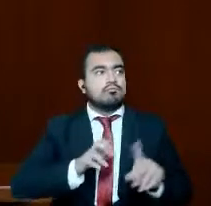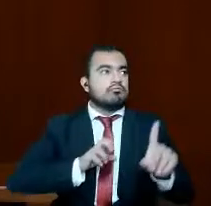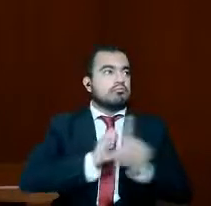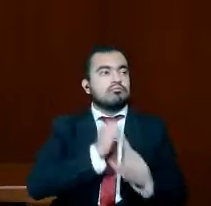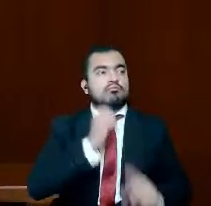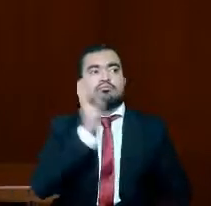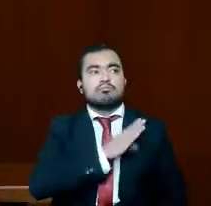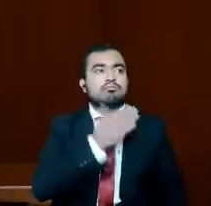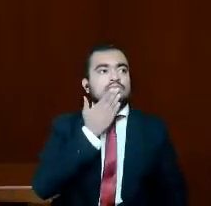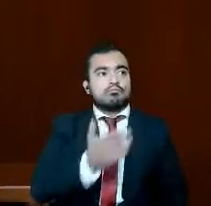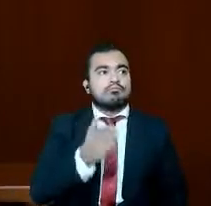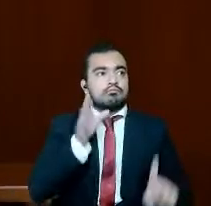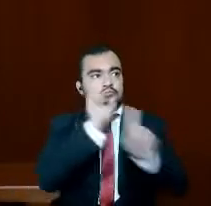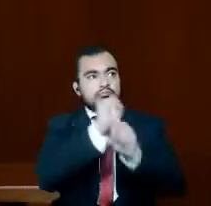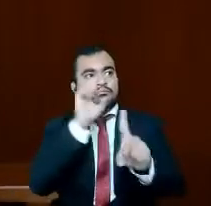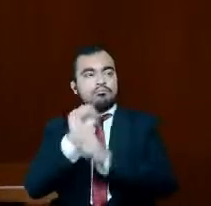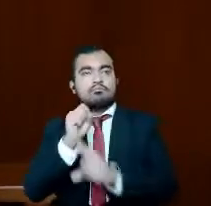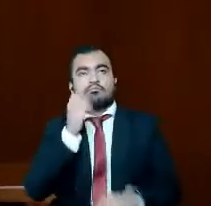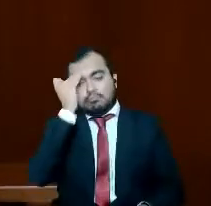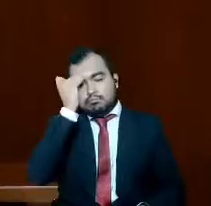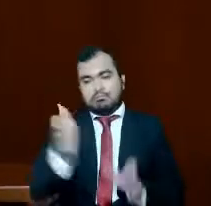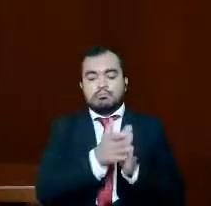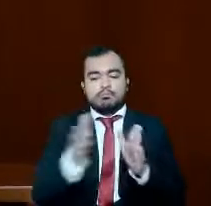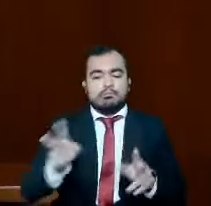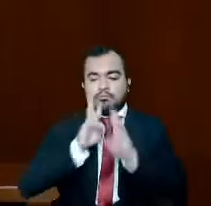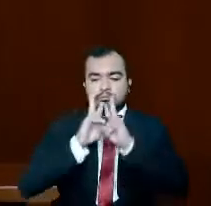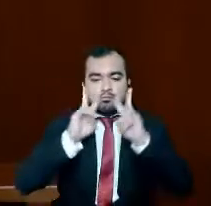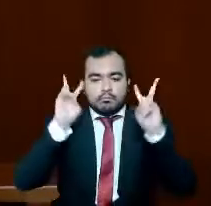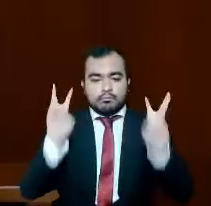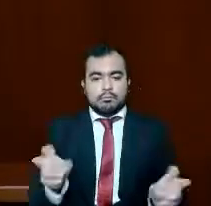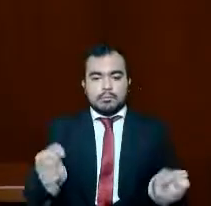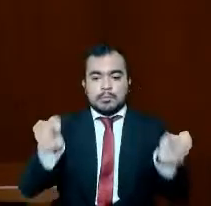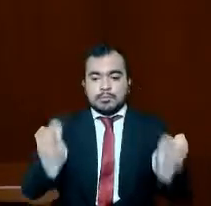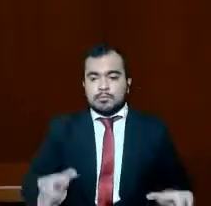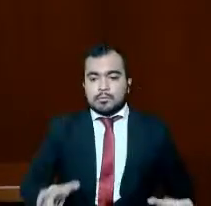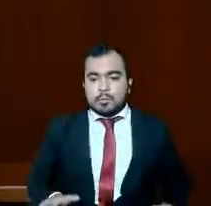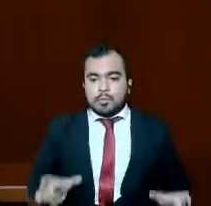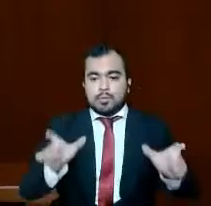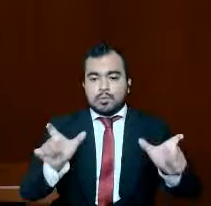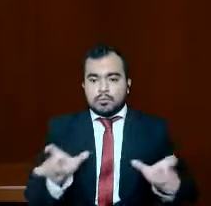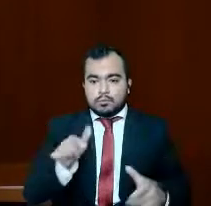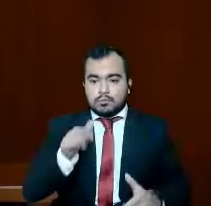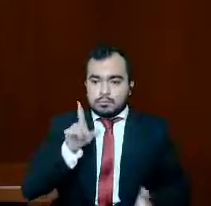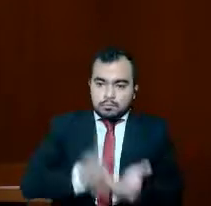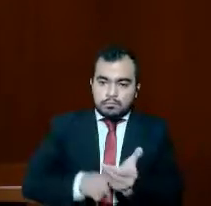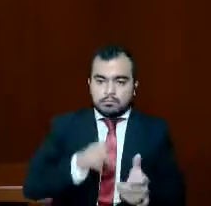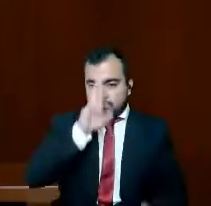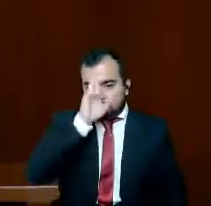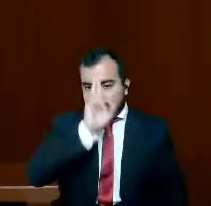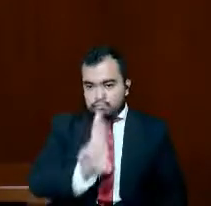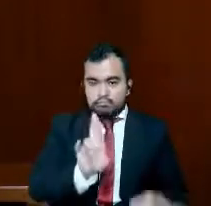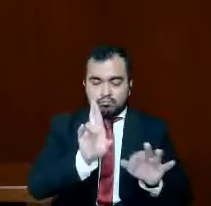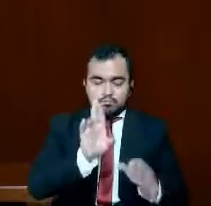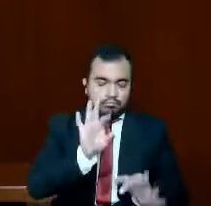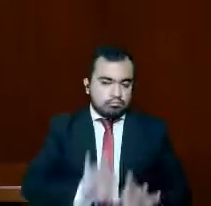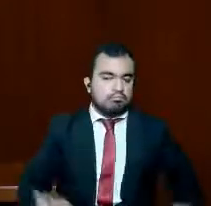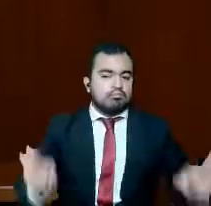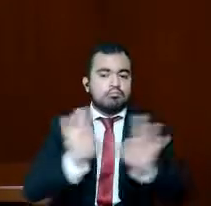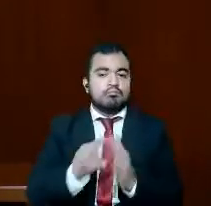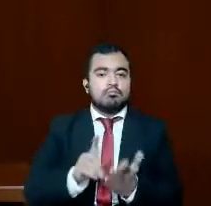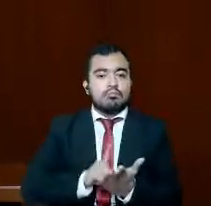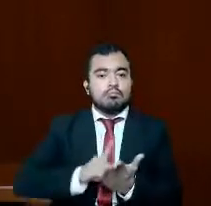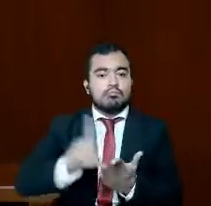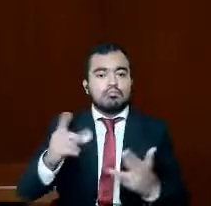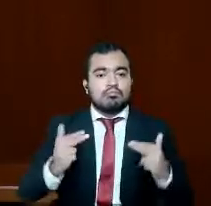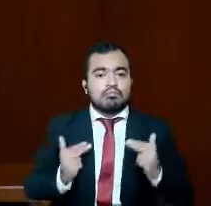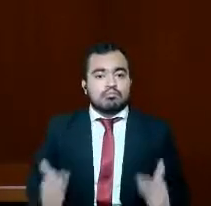periodo reportado en materia de seguridad pública y corroborar el respeto de los derechos humanos y a los